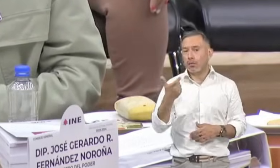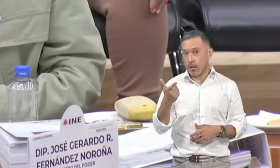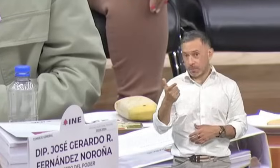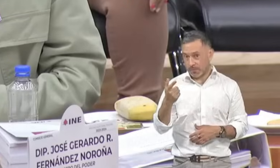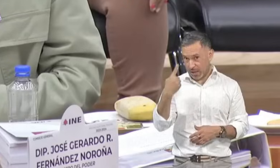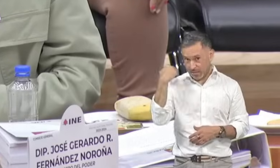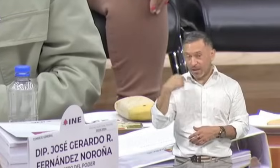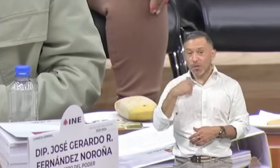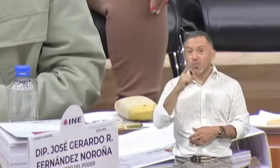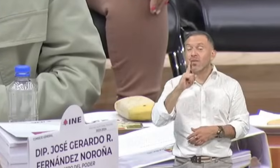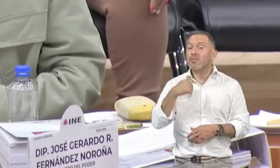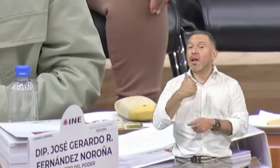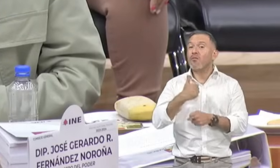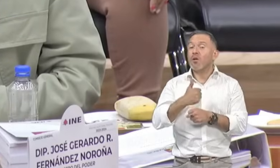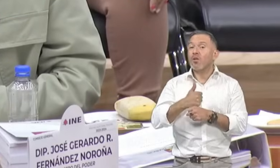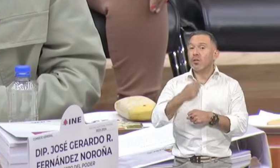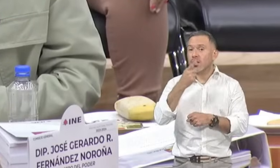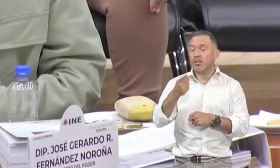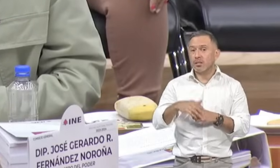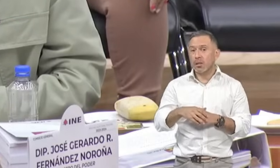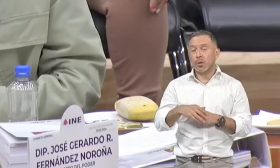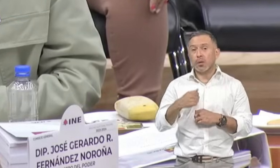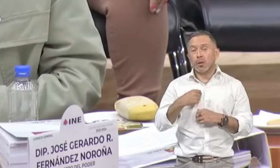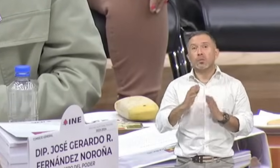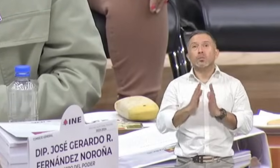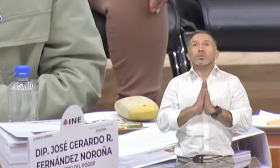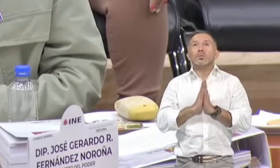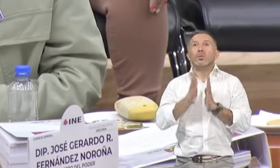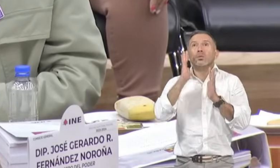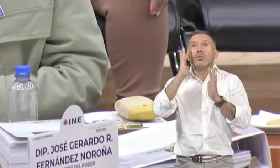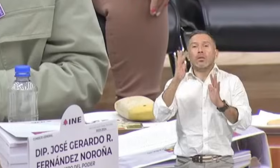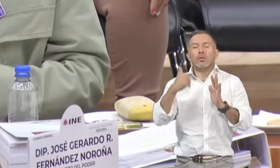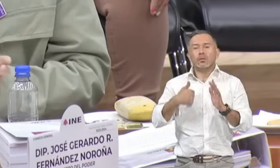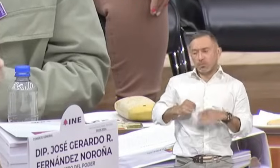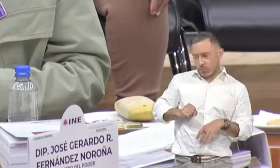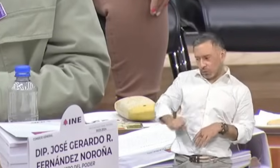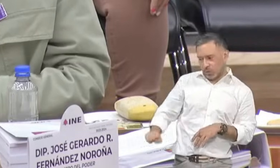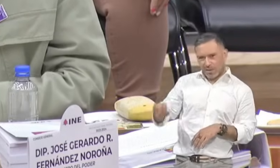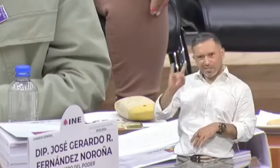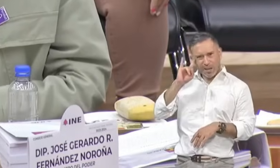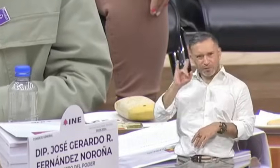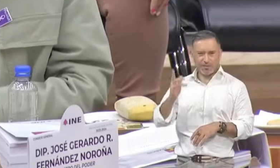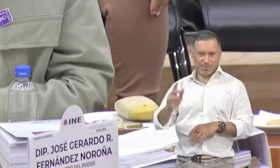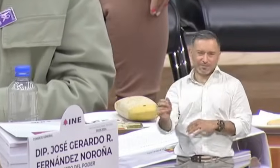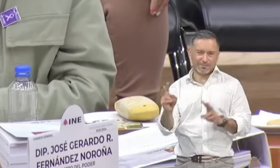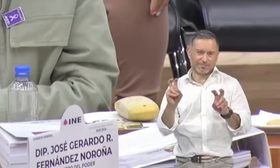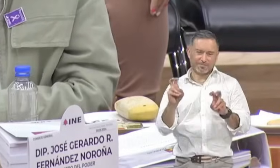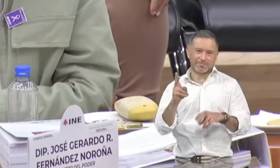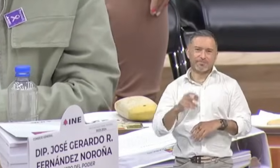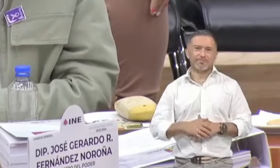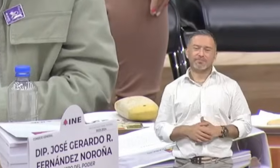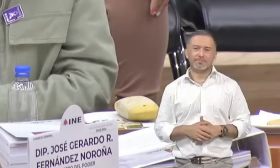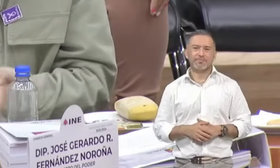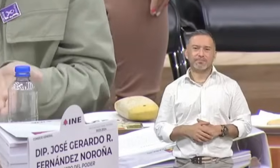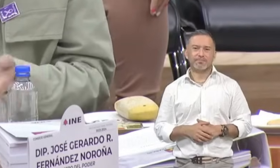abuela, come santos zurradiablos. Entonces, la verdad es